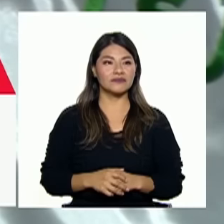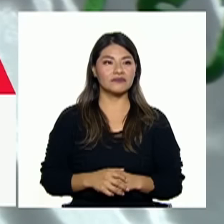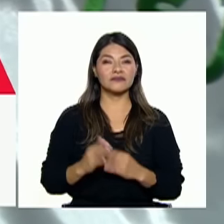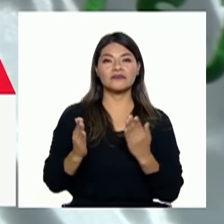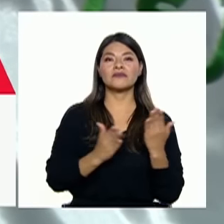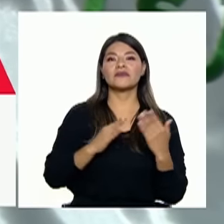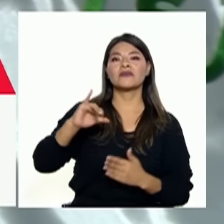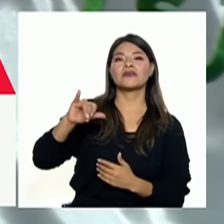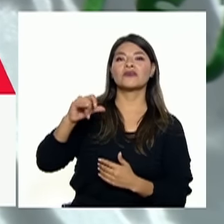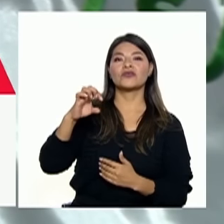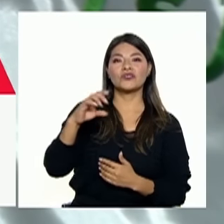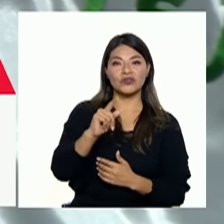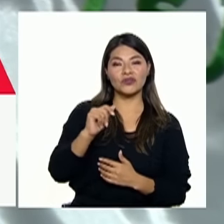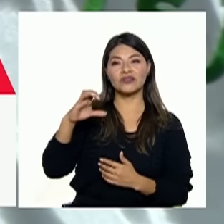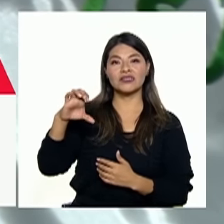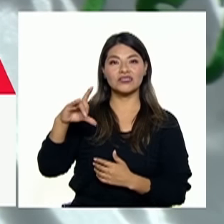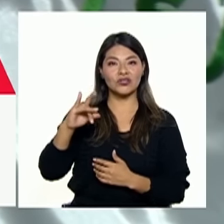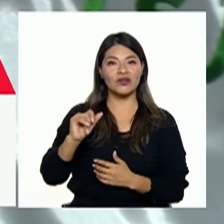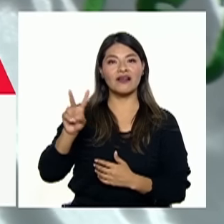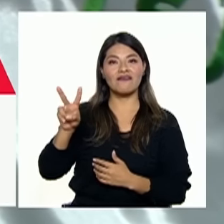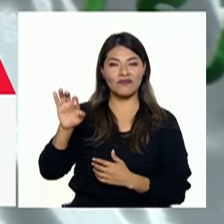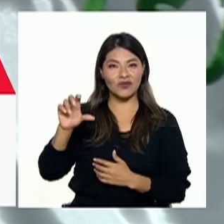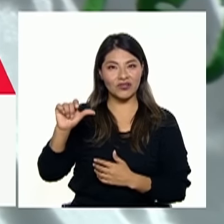George Scofield Bonello.